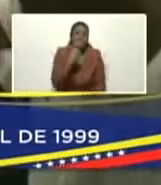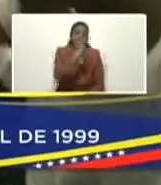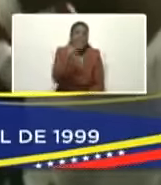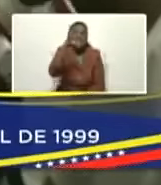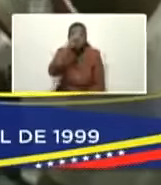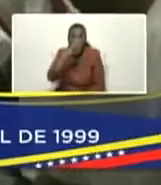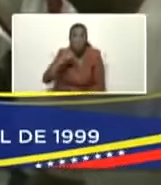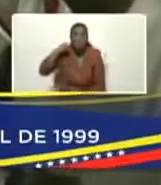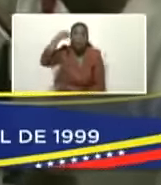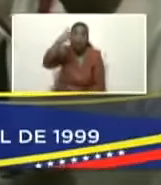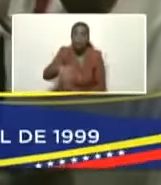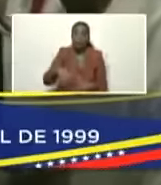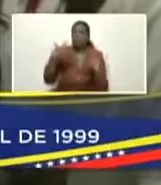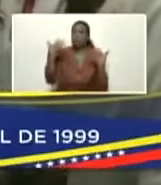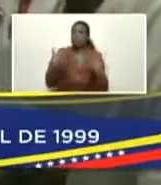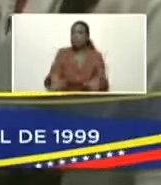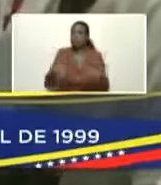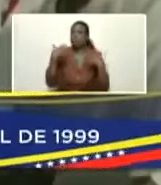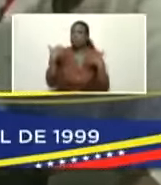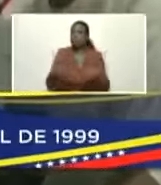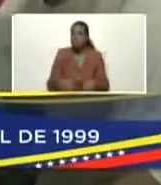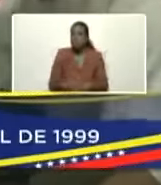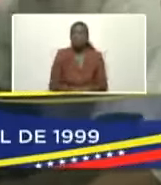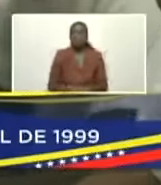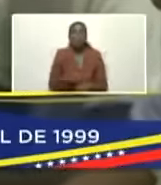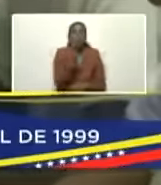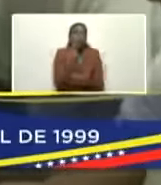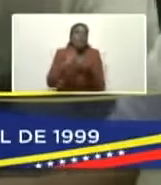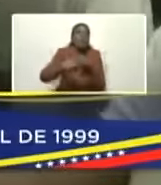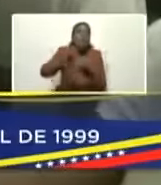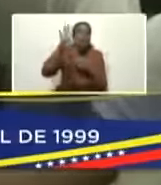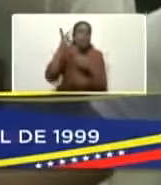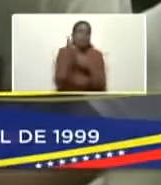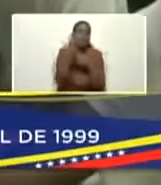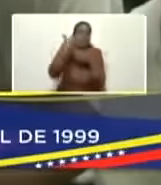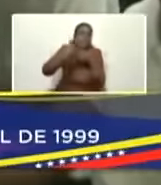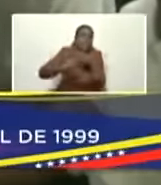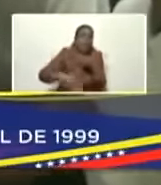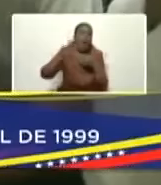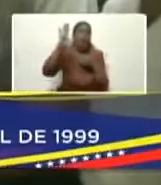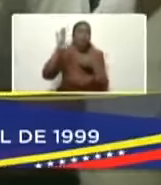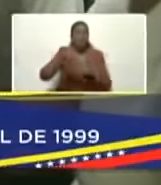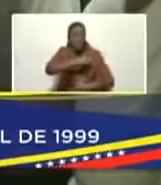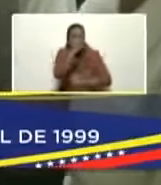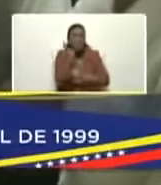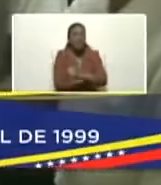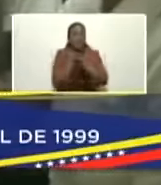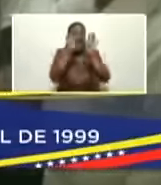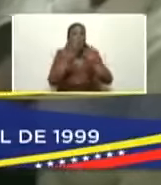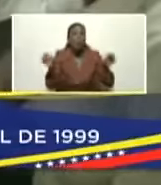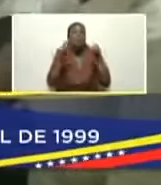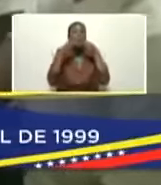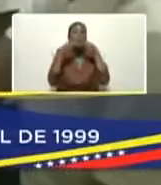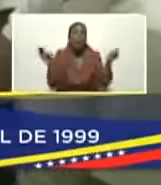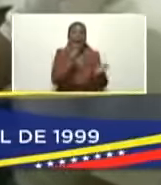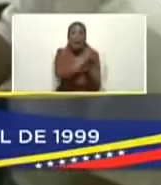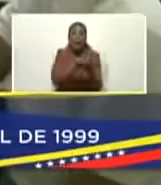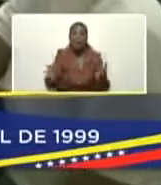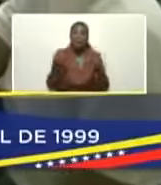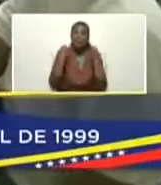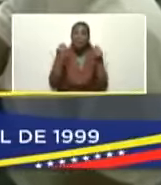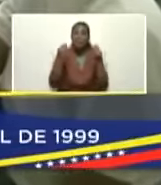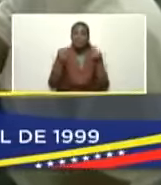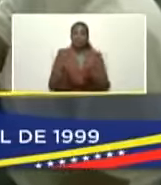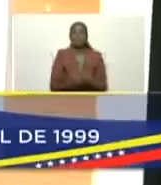25 años. Y lo que falta para fortalecer la educación pública, gratuita, de